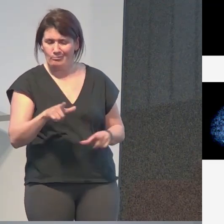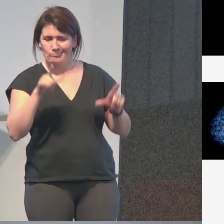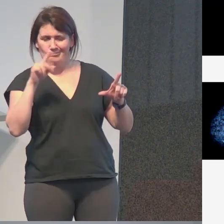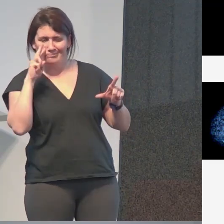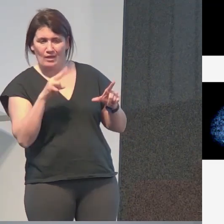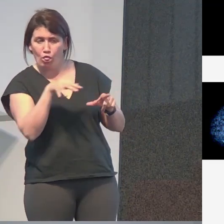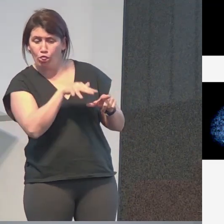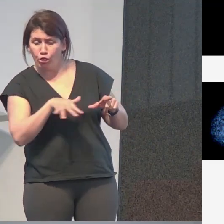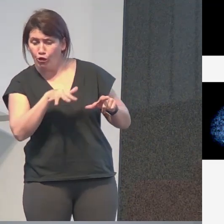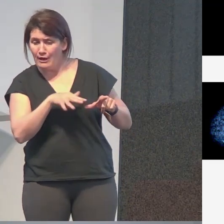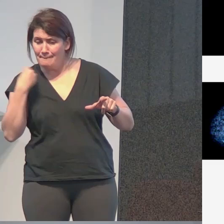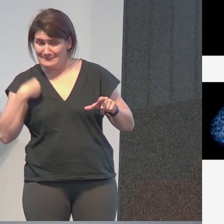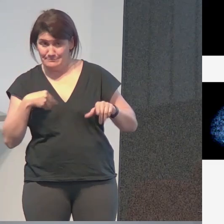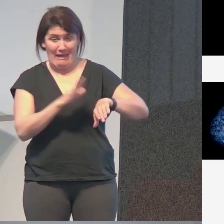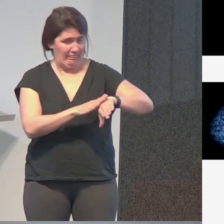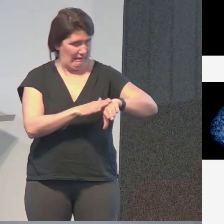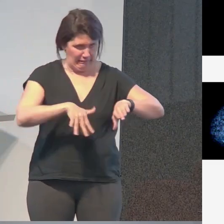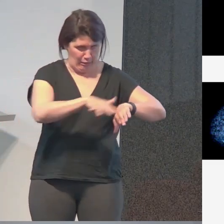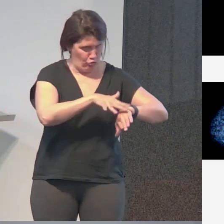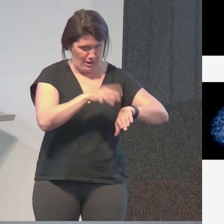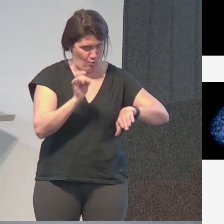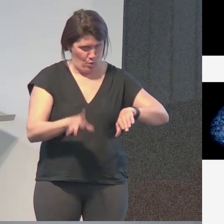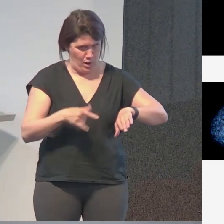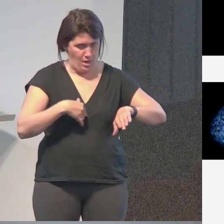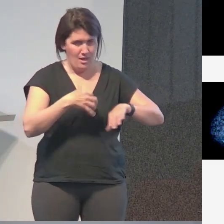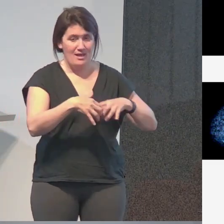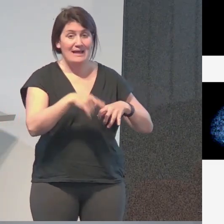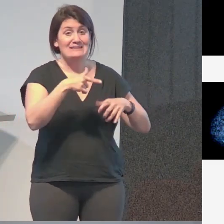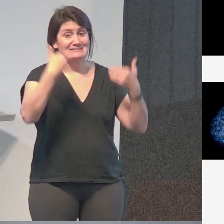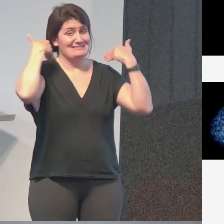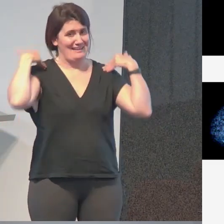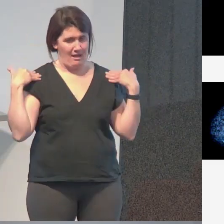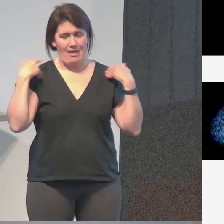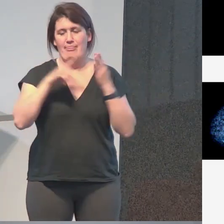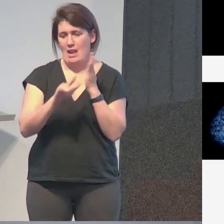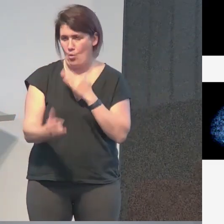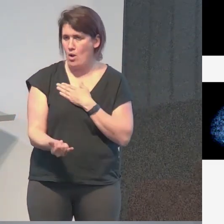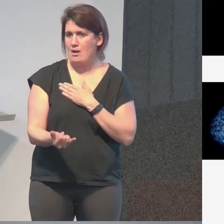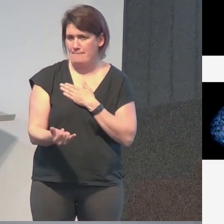mismas zonas en la parte izquierda del cerebro se encargan del lenguaje.